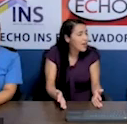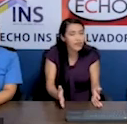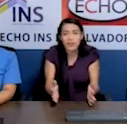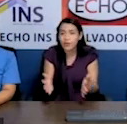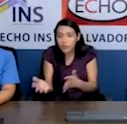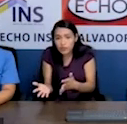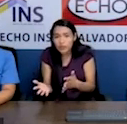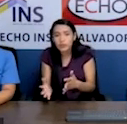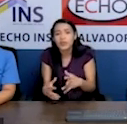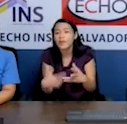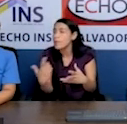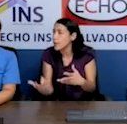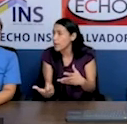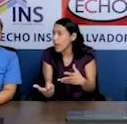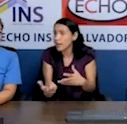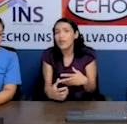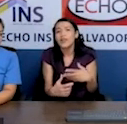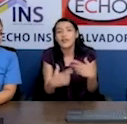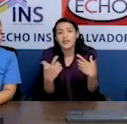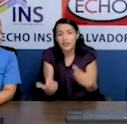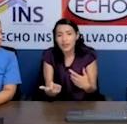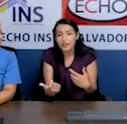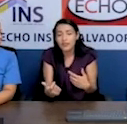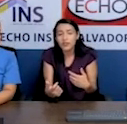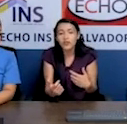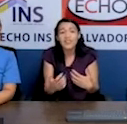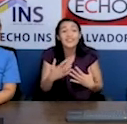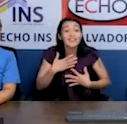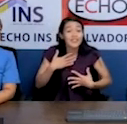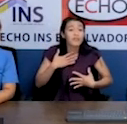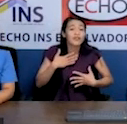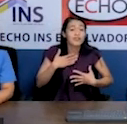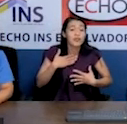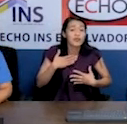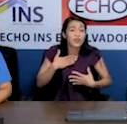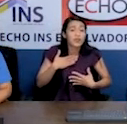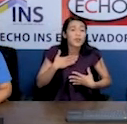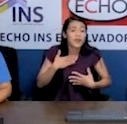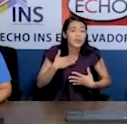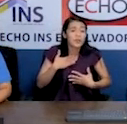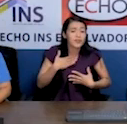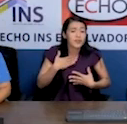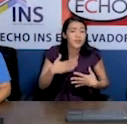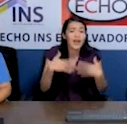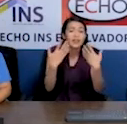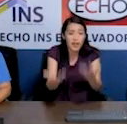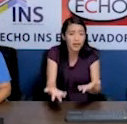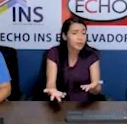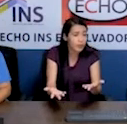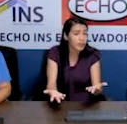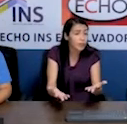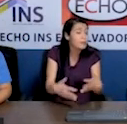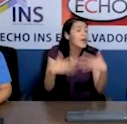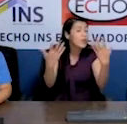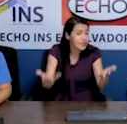puedo ayudar, y juntos podemos mejorar la calidad de atención y esa satisfacción como equipo de salud al